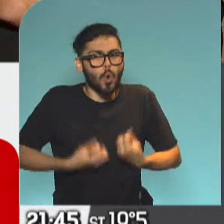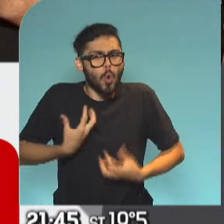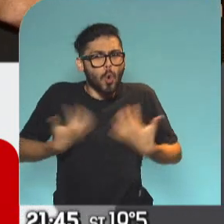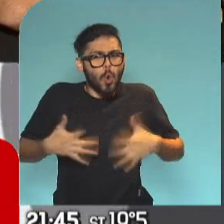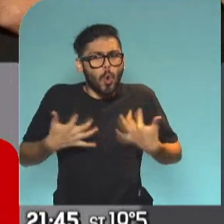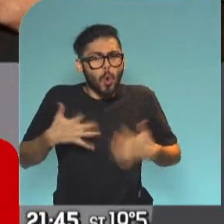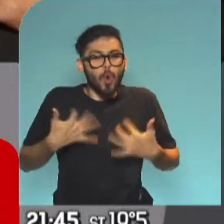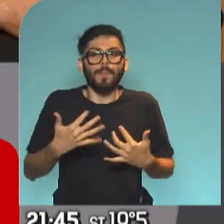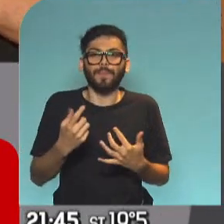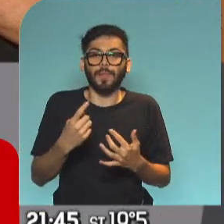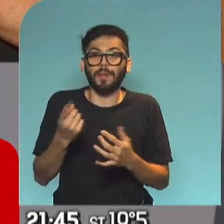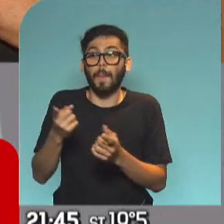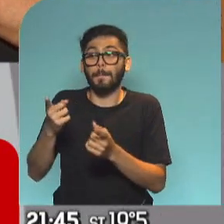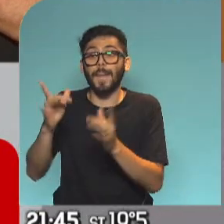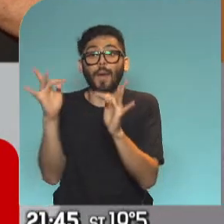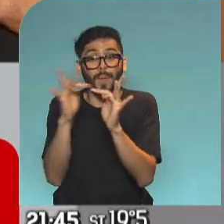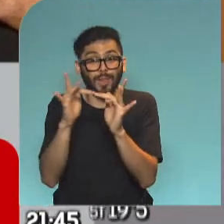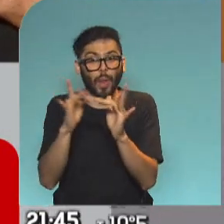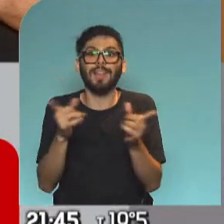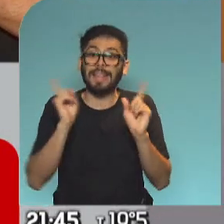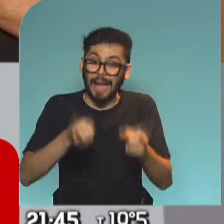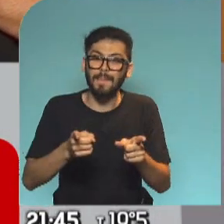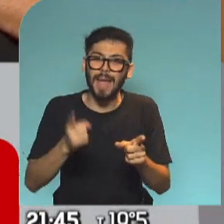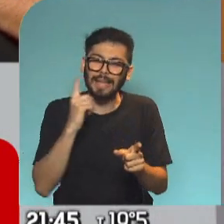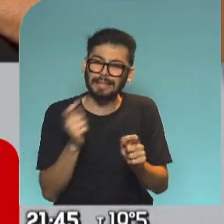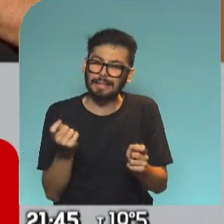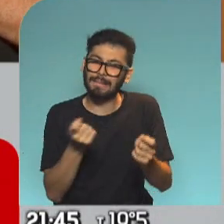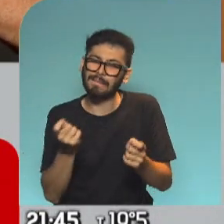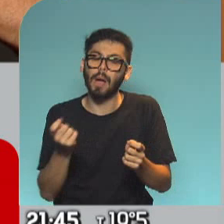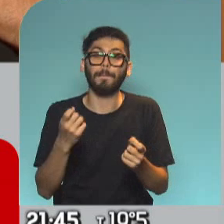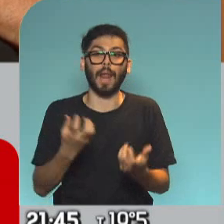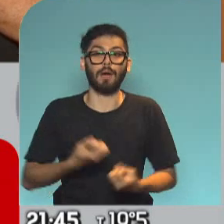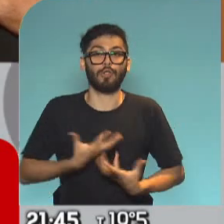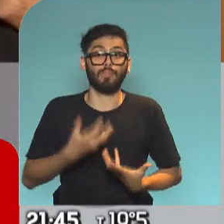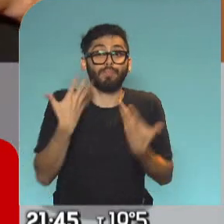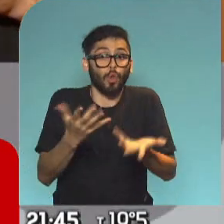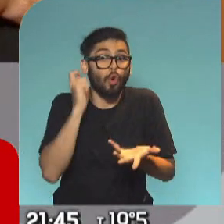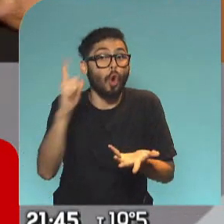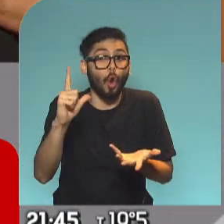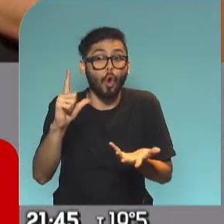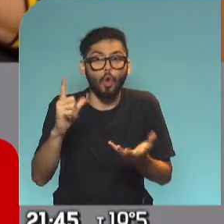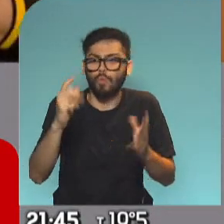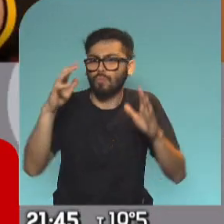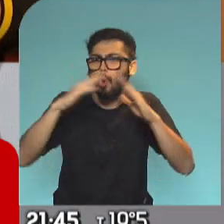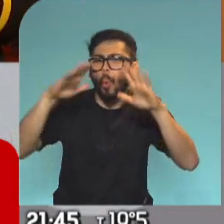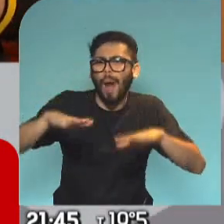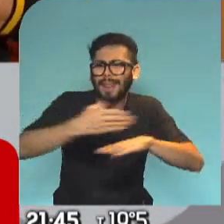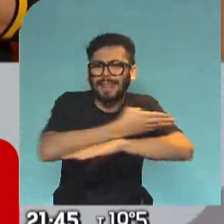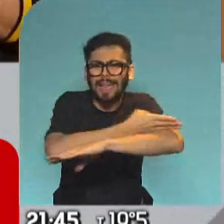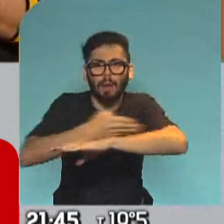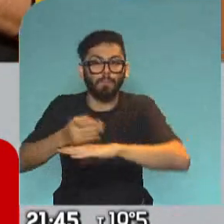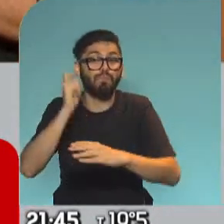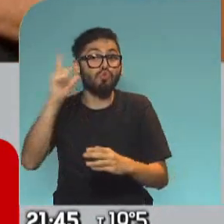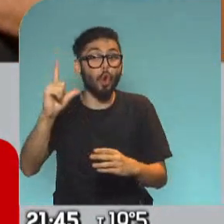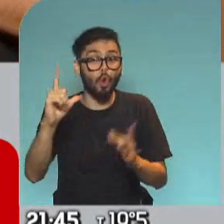hemos recuperado para la experiencia virtual y creo que por eso la experiencia se solidificó en un éxito durante toda la cuarentena. Y por supuesto